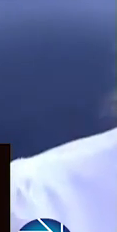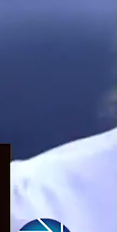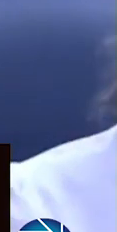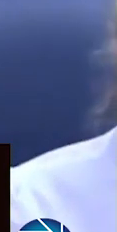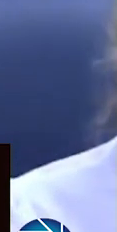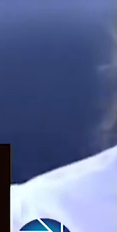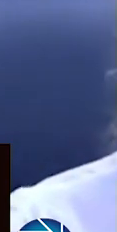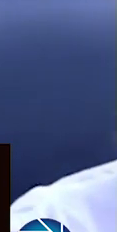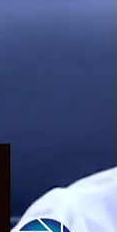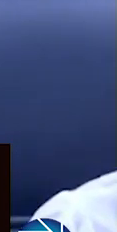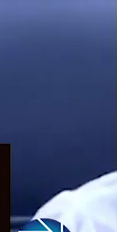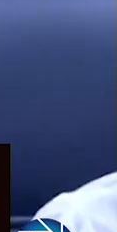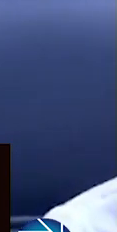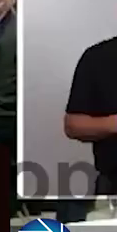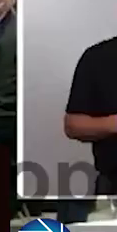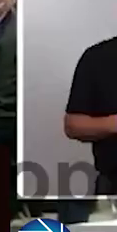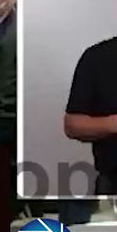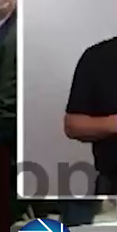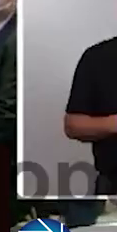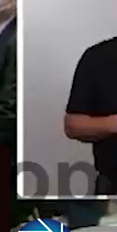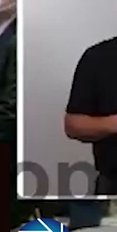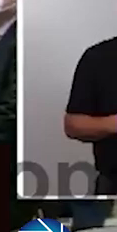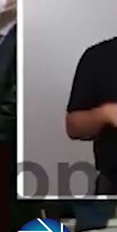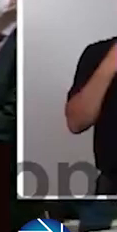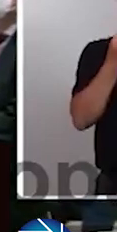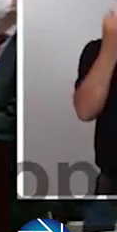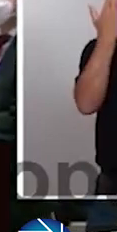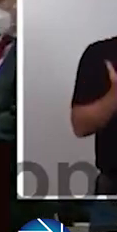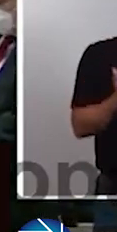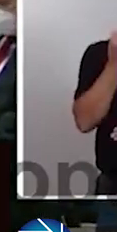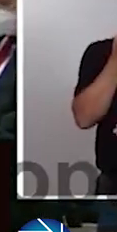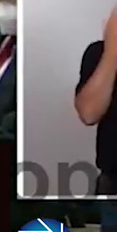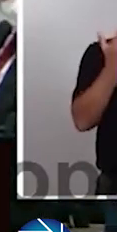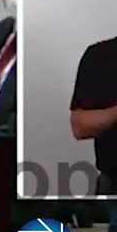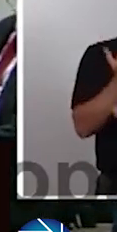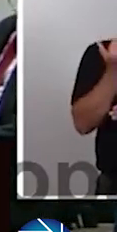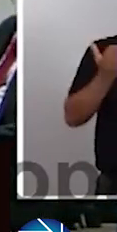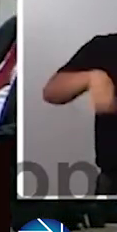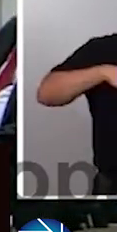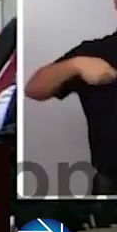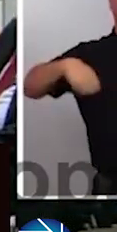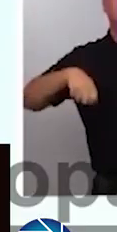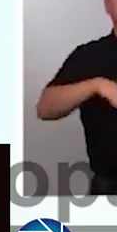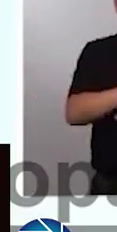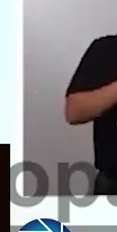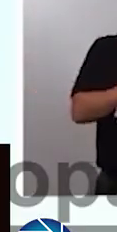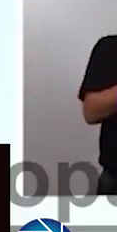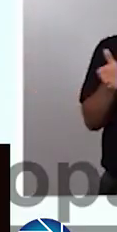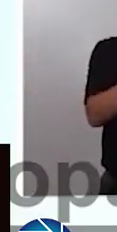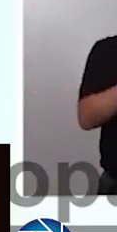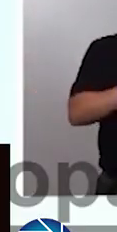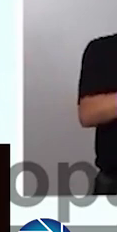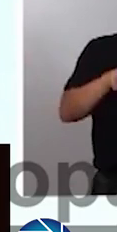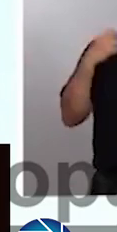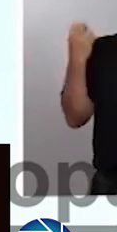de momento, fíjate que los datos de recaudación tributaria son extraordinarios y eso, al fin